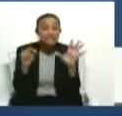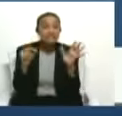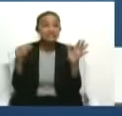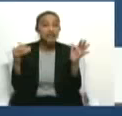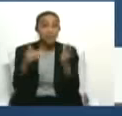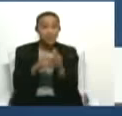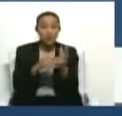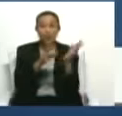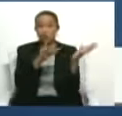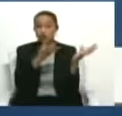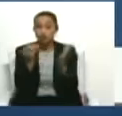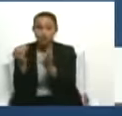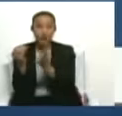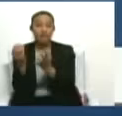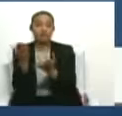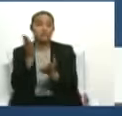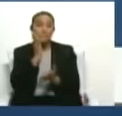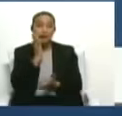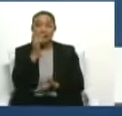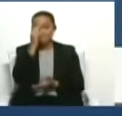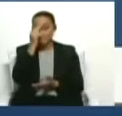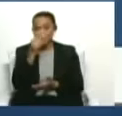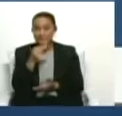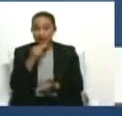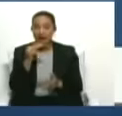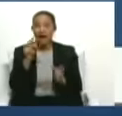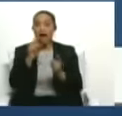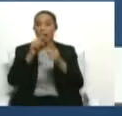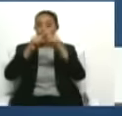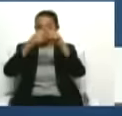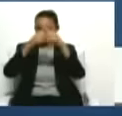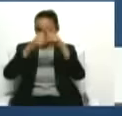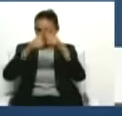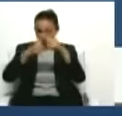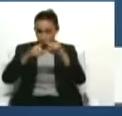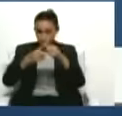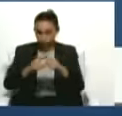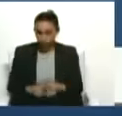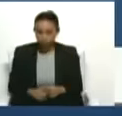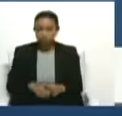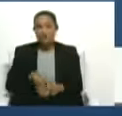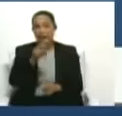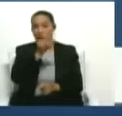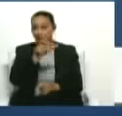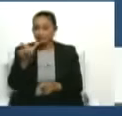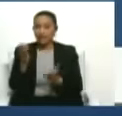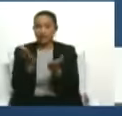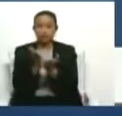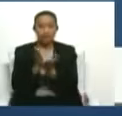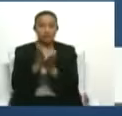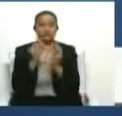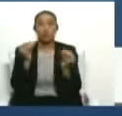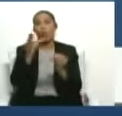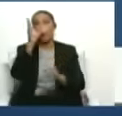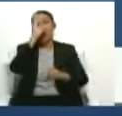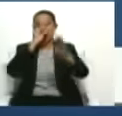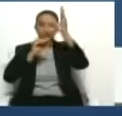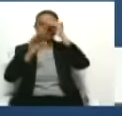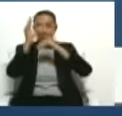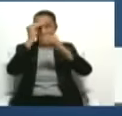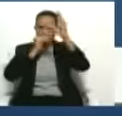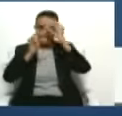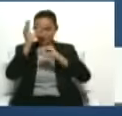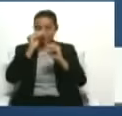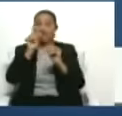60.384 personas, estudiantes, padres, madres. Igualmente, vinculado a ello, en octubre del año 2022 iniciamos una